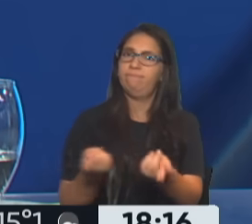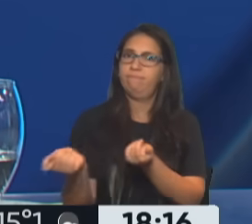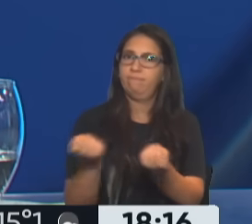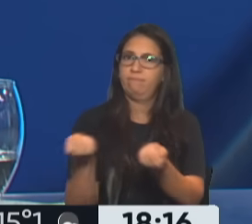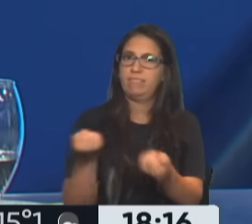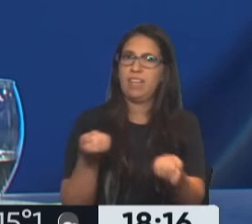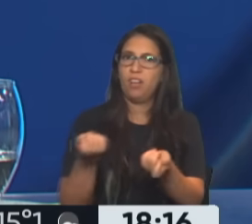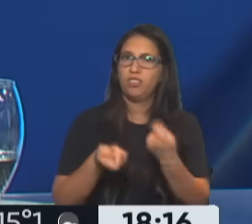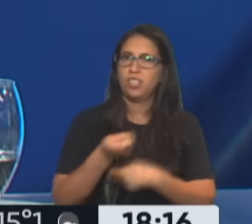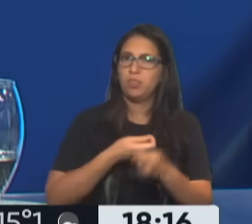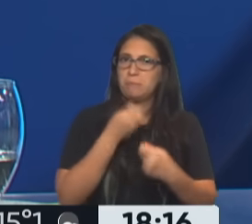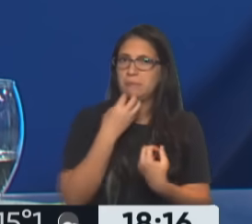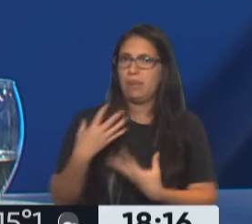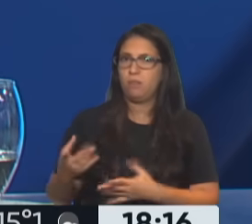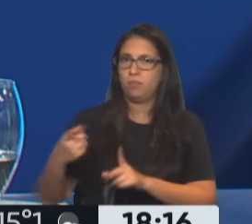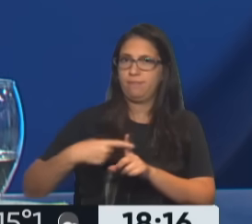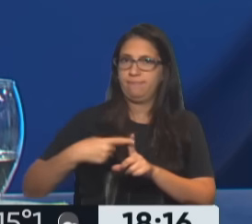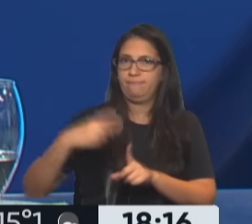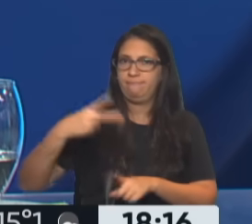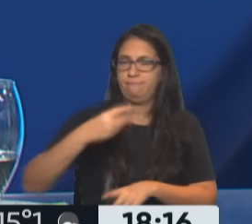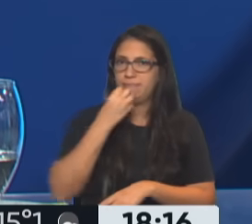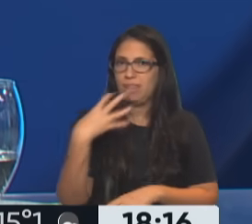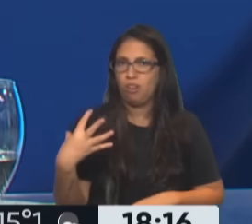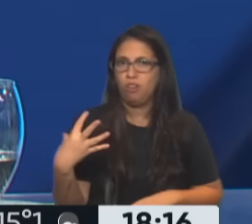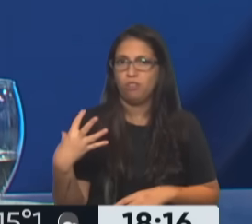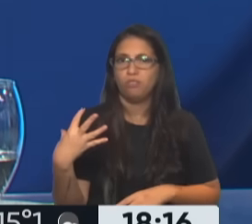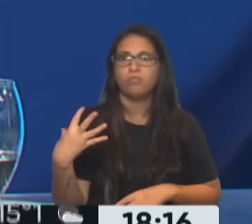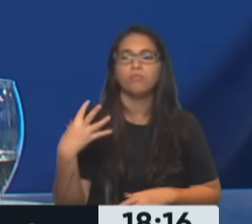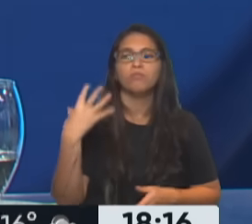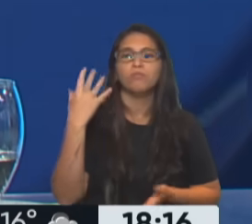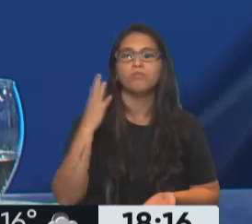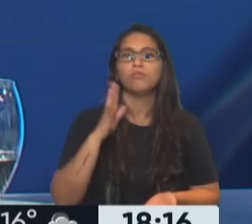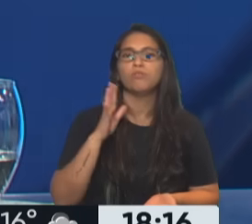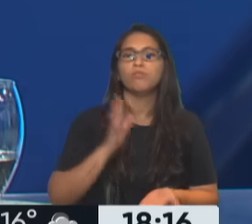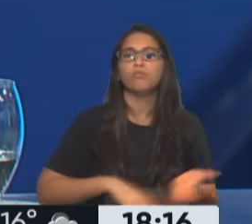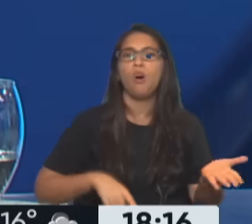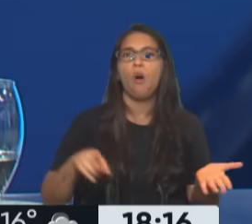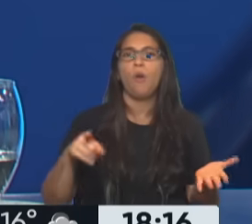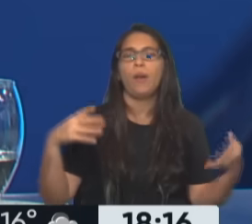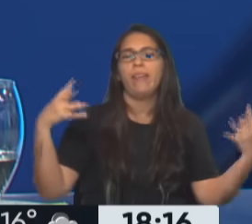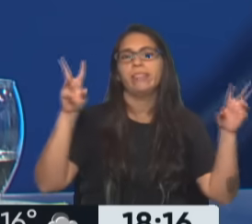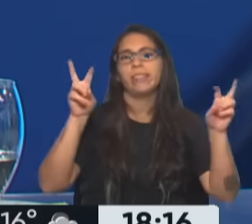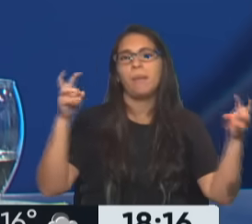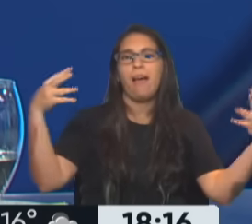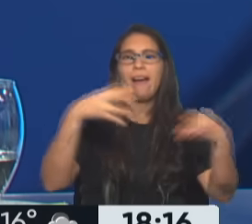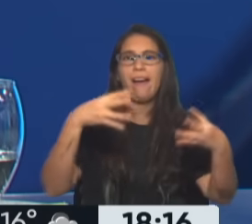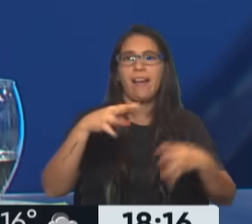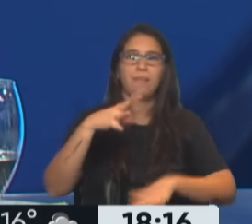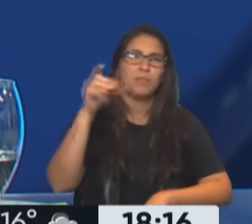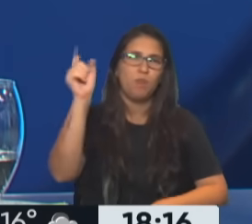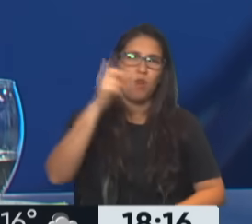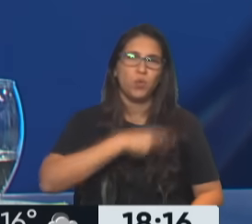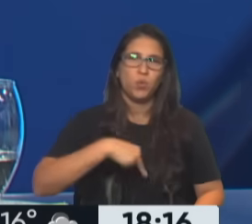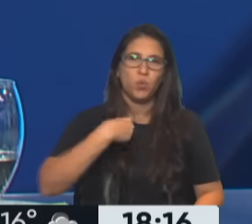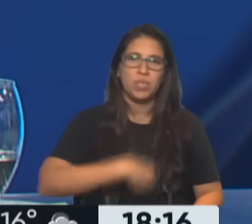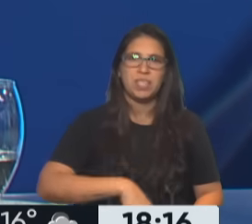negociación, sobre todo en este planteo que también lo mencionaron en el informe, de las negociaciones que se espera que se realicen en Suiza en el marco de la